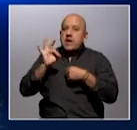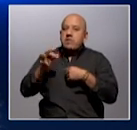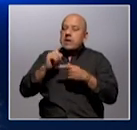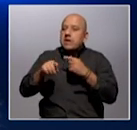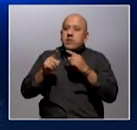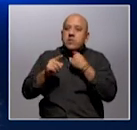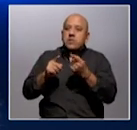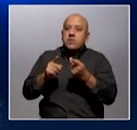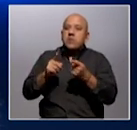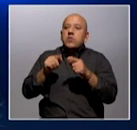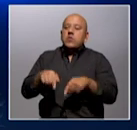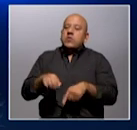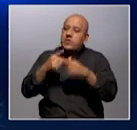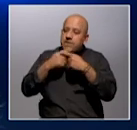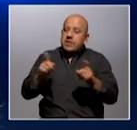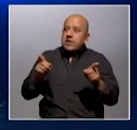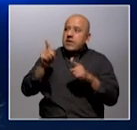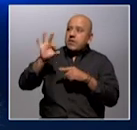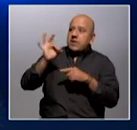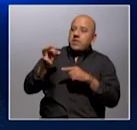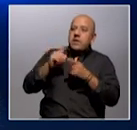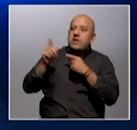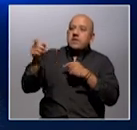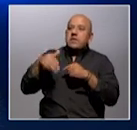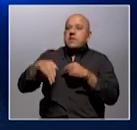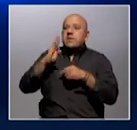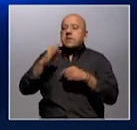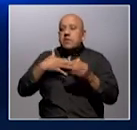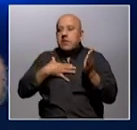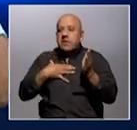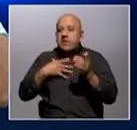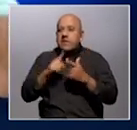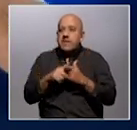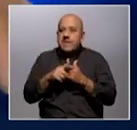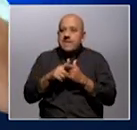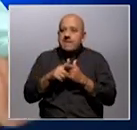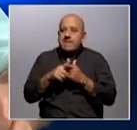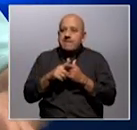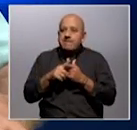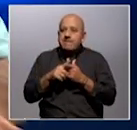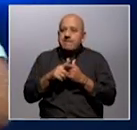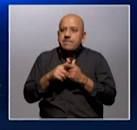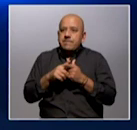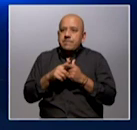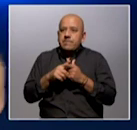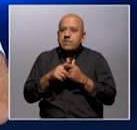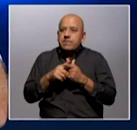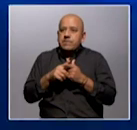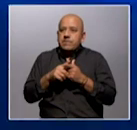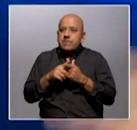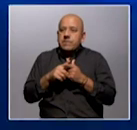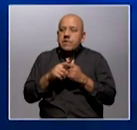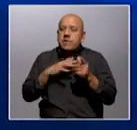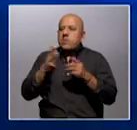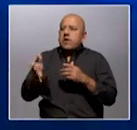sirvió tanto más bien lo contrario tendría que haber salido así se va metiendo cada cosa después salta